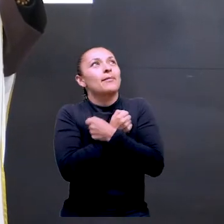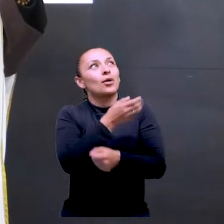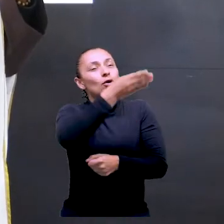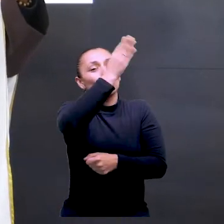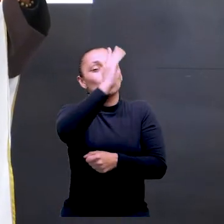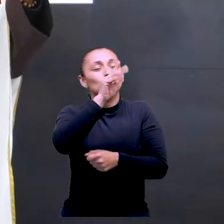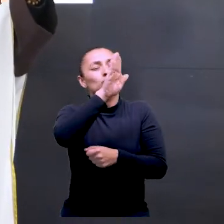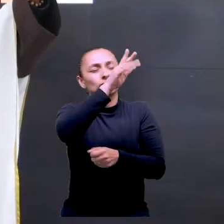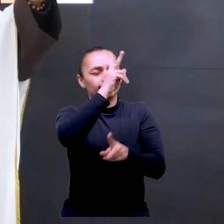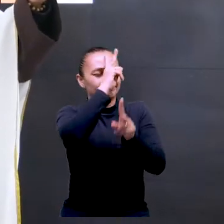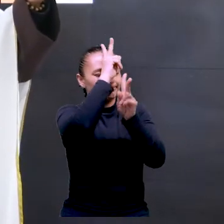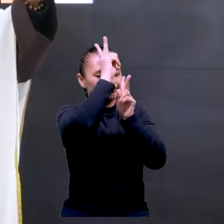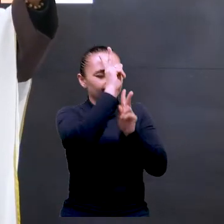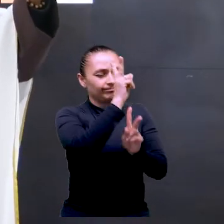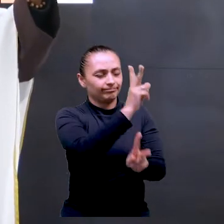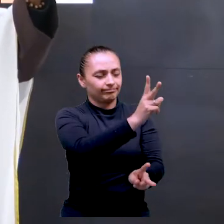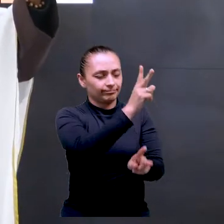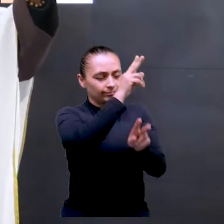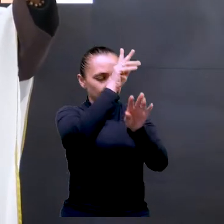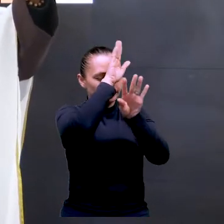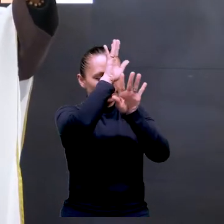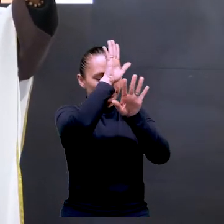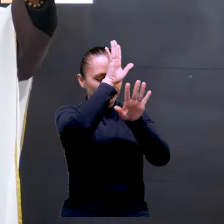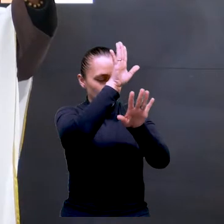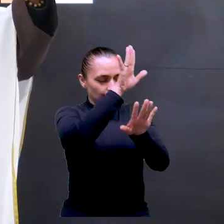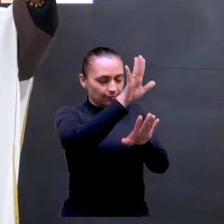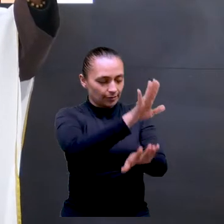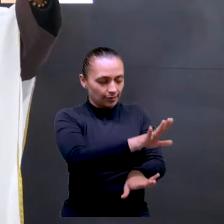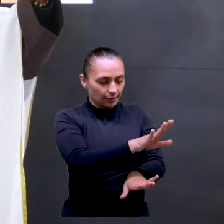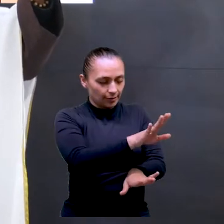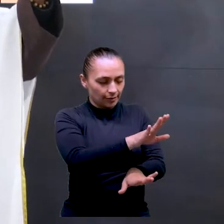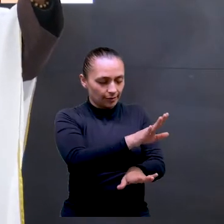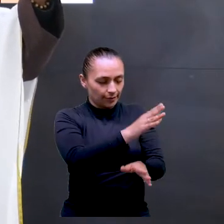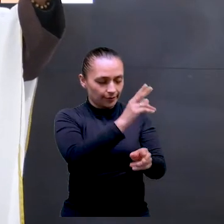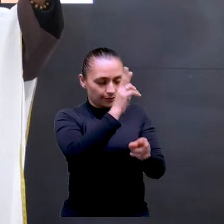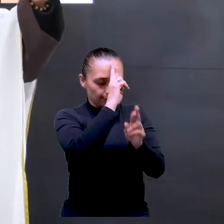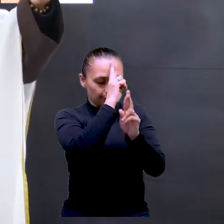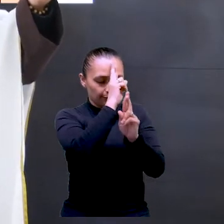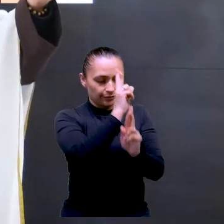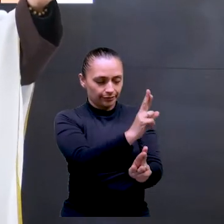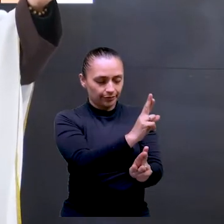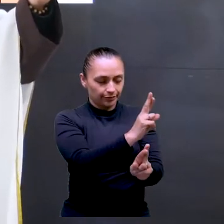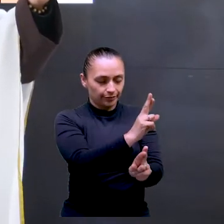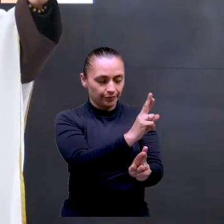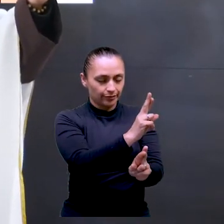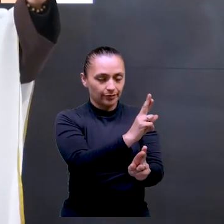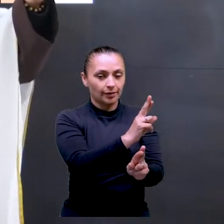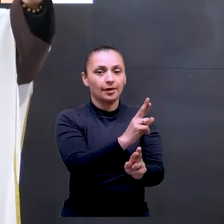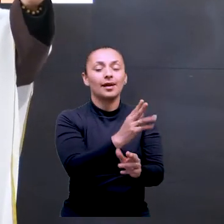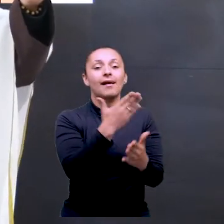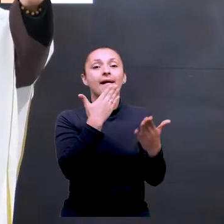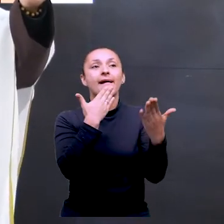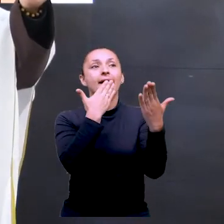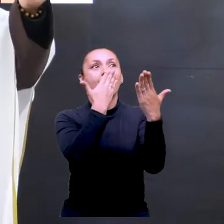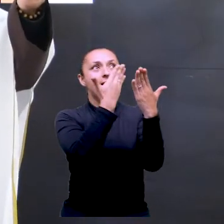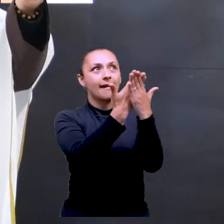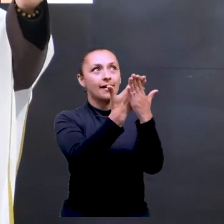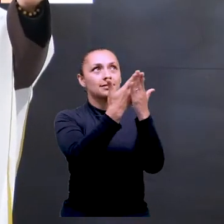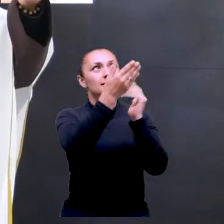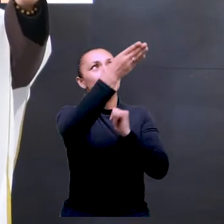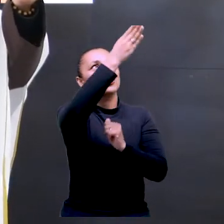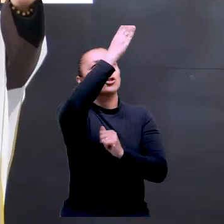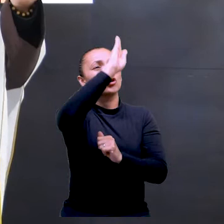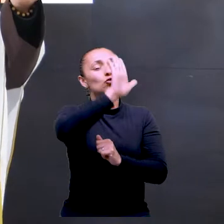aman al señor por ti mensah gloria te alabamos te bendecimos te adoramos te glorificamos